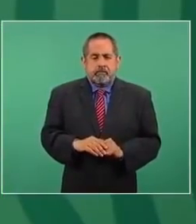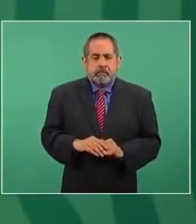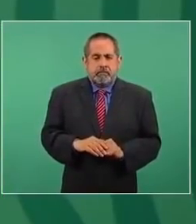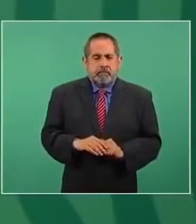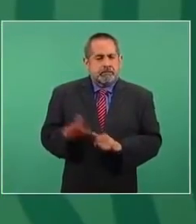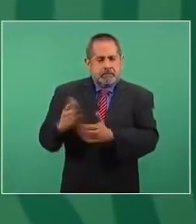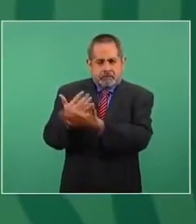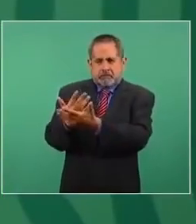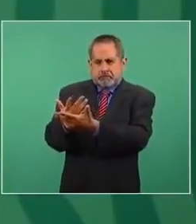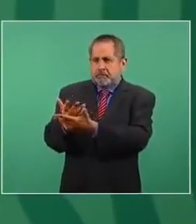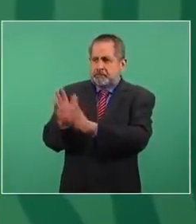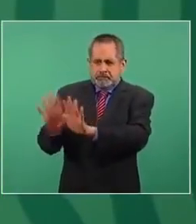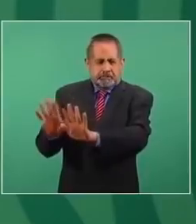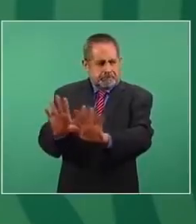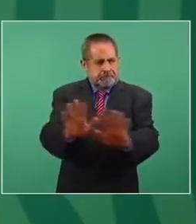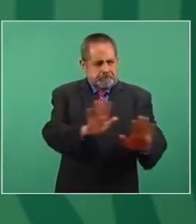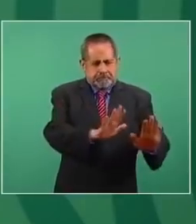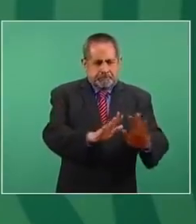se esperen,